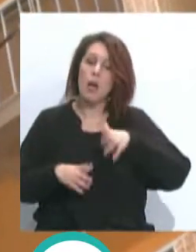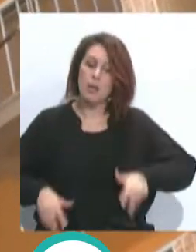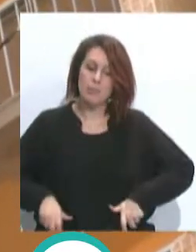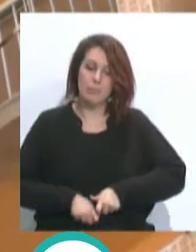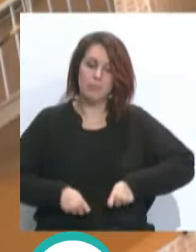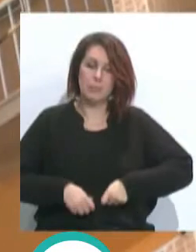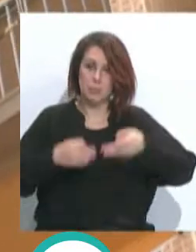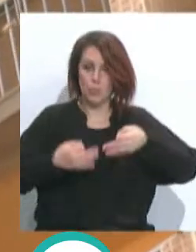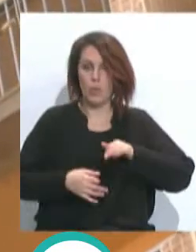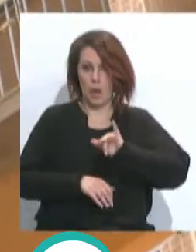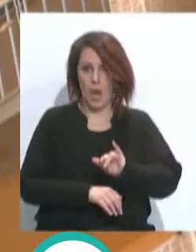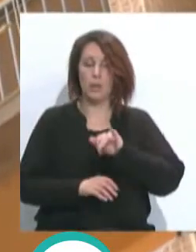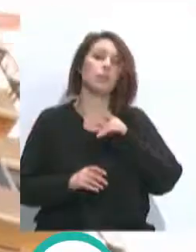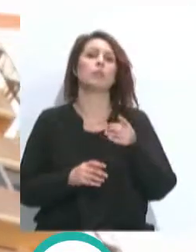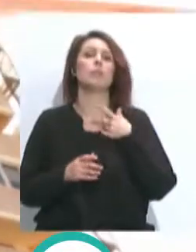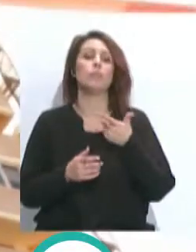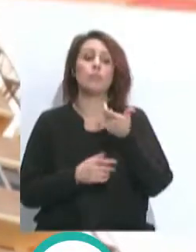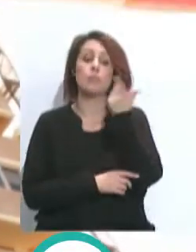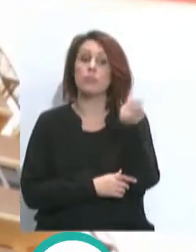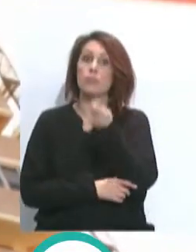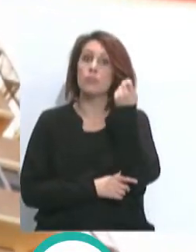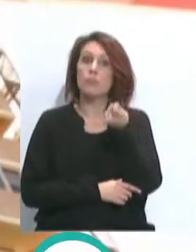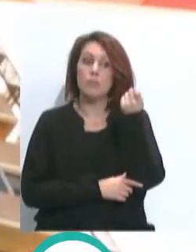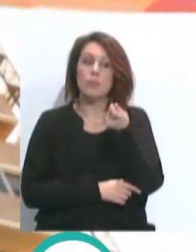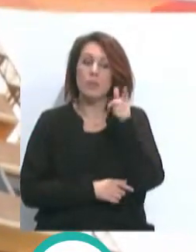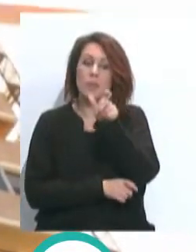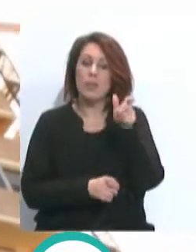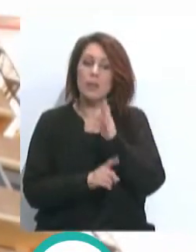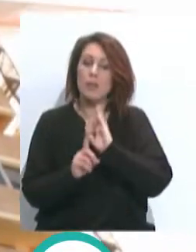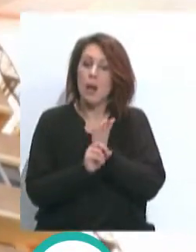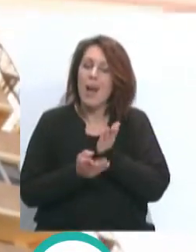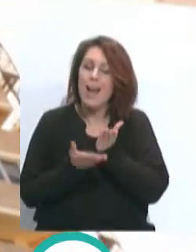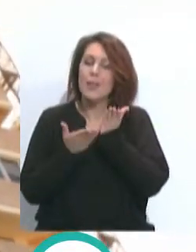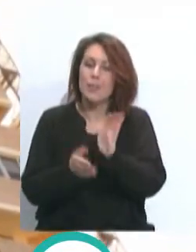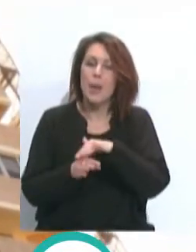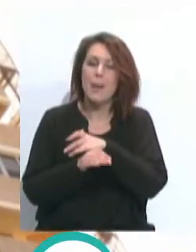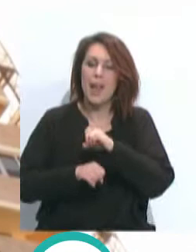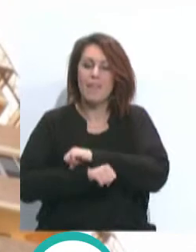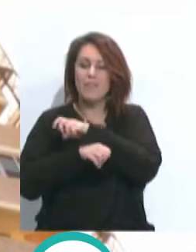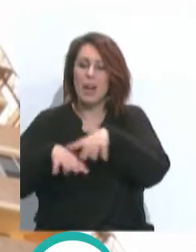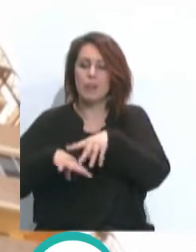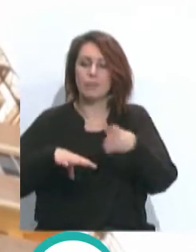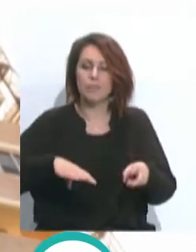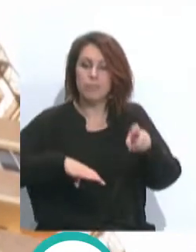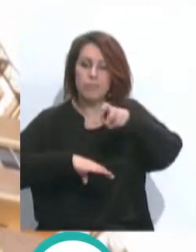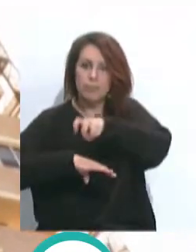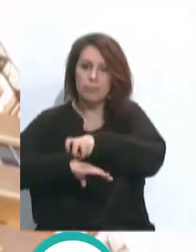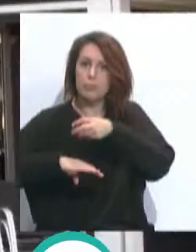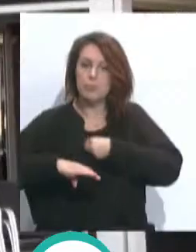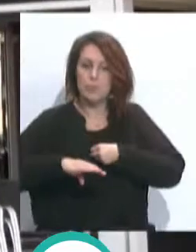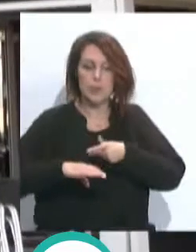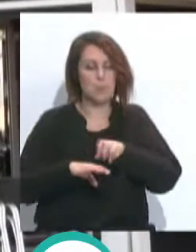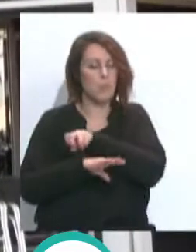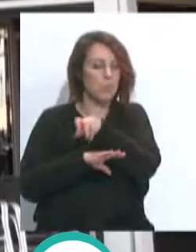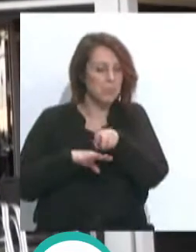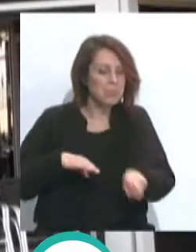arnes de seguridad. Los efectivos del cuerpo de bomberos ayudaron a los afectados a pasar al balcón colindante, logrando salir por sus propios